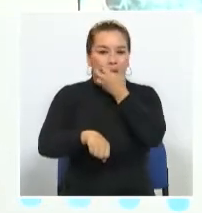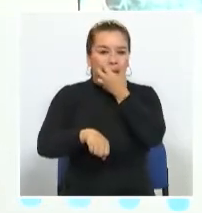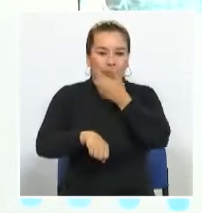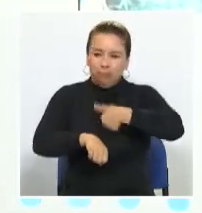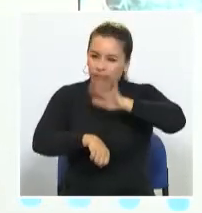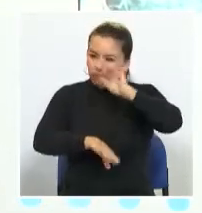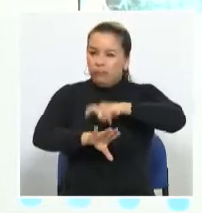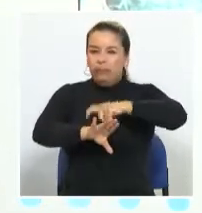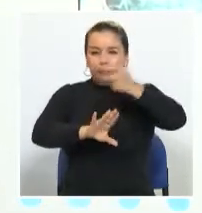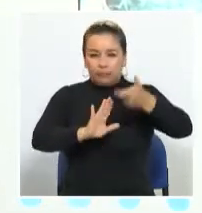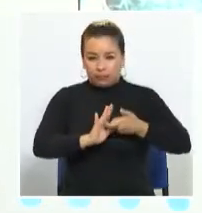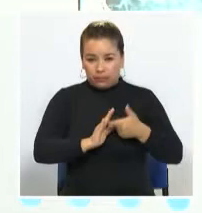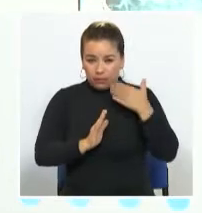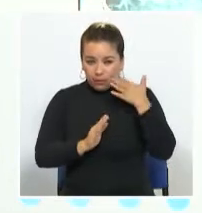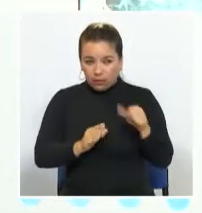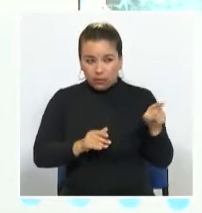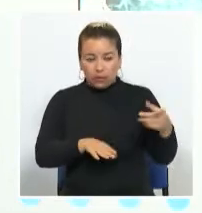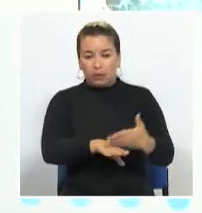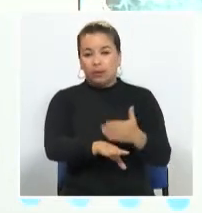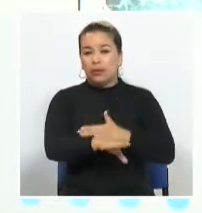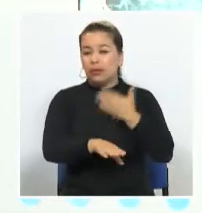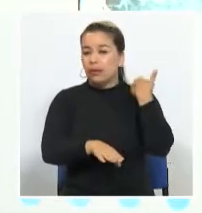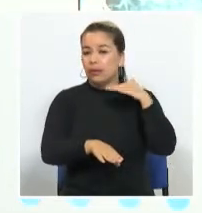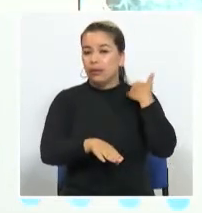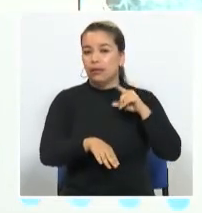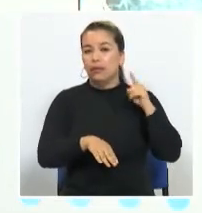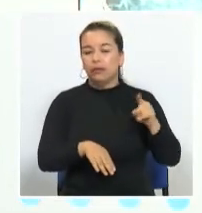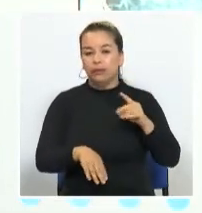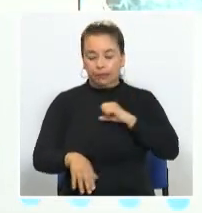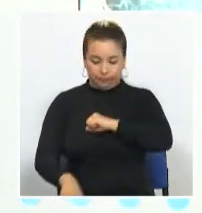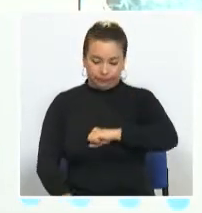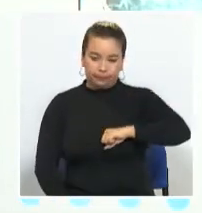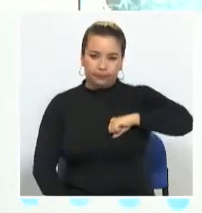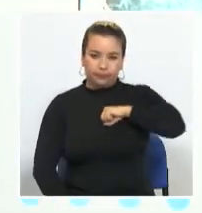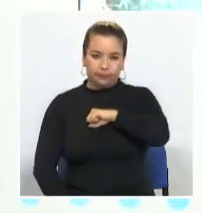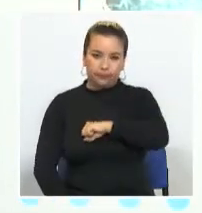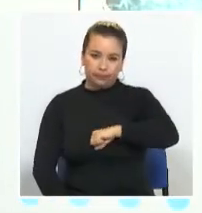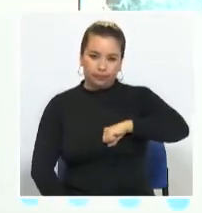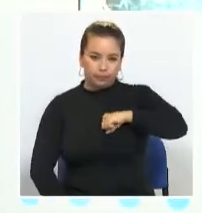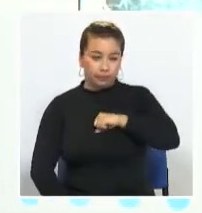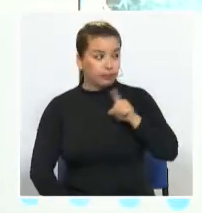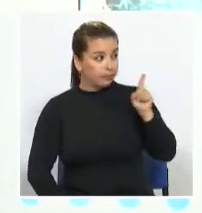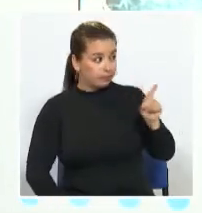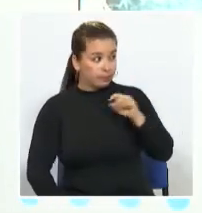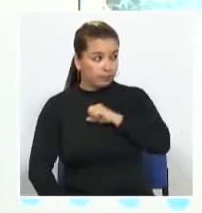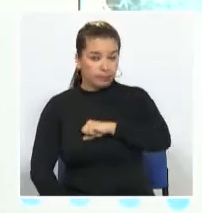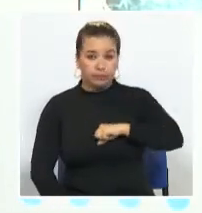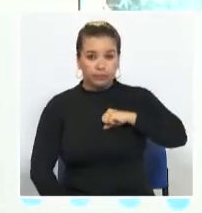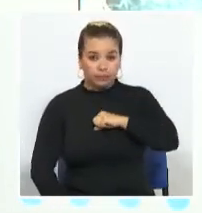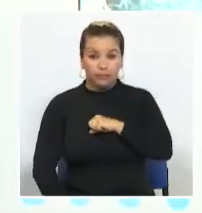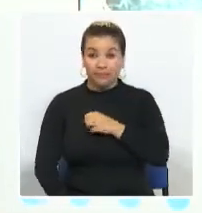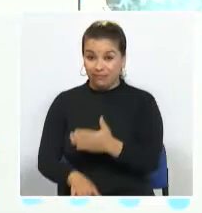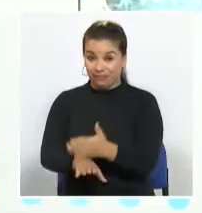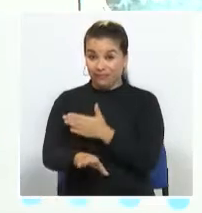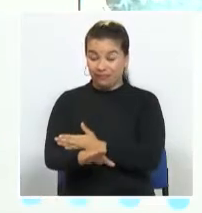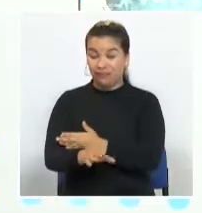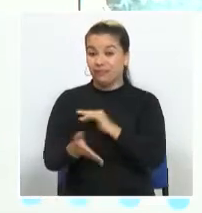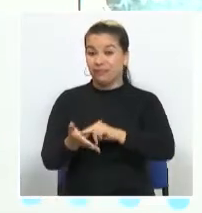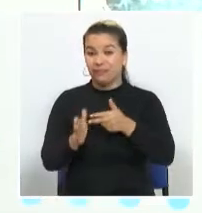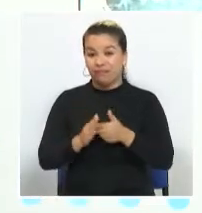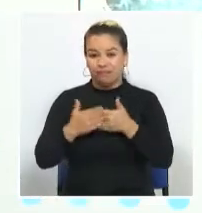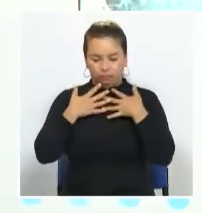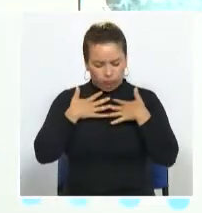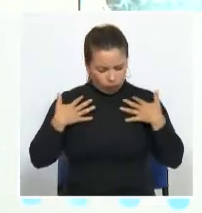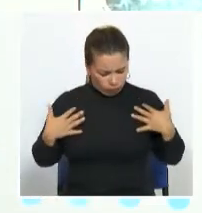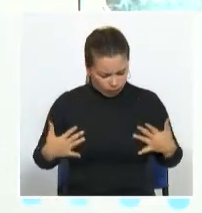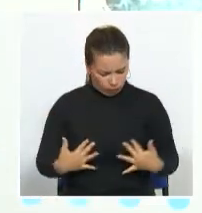realizaron a doña María ya en Armenia es un ecocardiograma. El ecocardiograma, como veíamos, es el estudio de toda la estructura